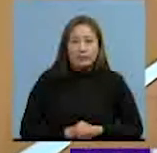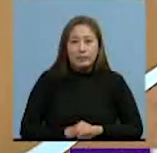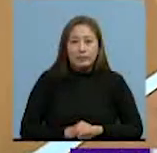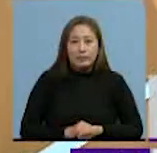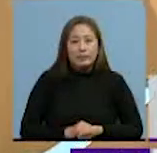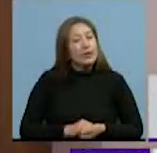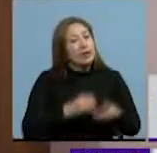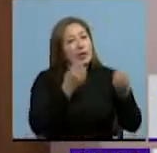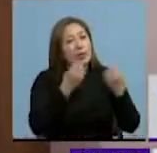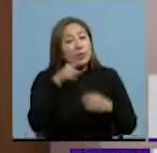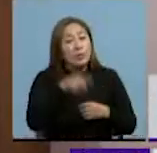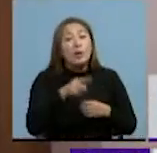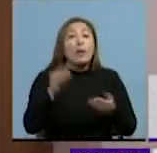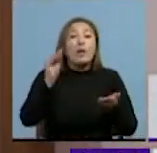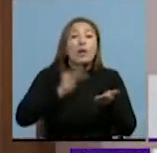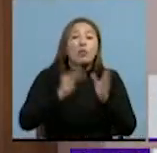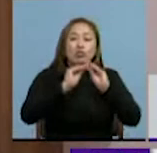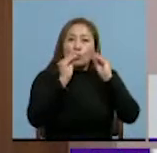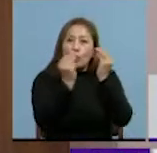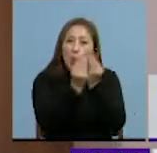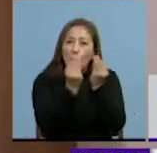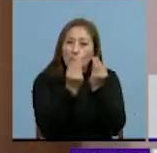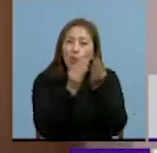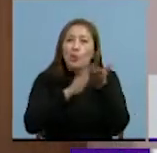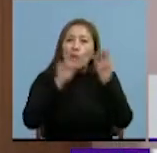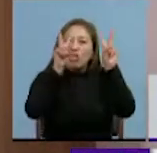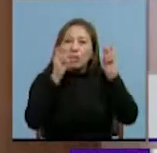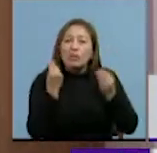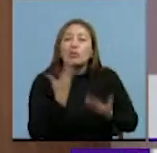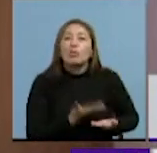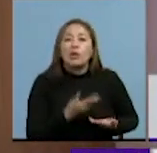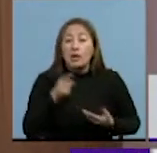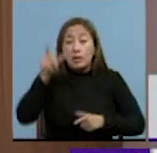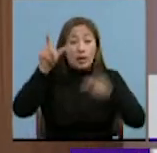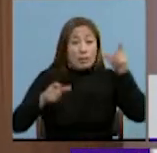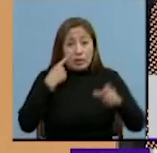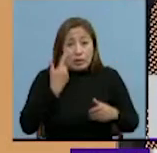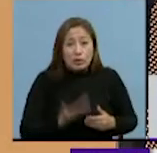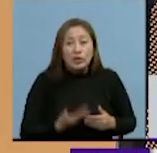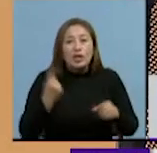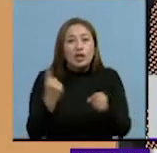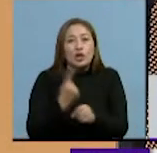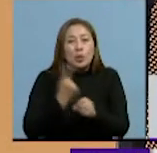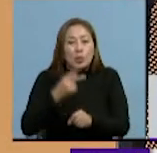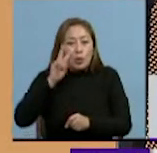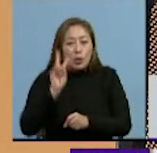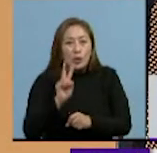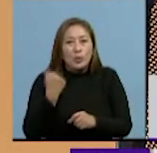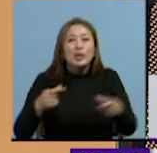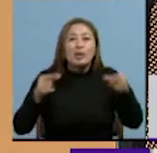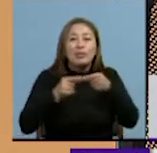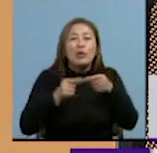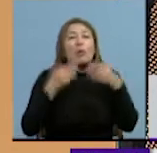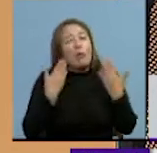Bueno, Claudia, seguramente tendrás una conclusión de este tema y para la gente que no ha podido ver el programa, tiene